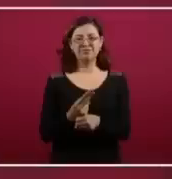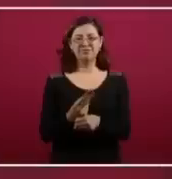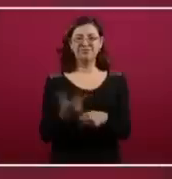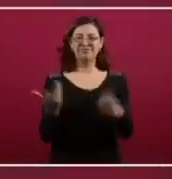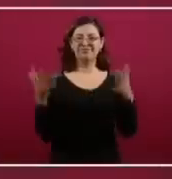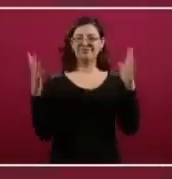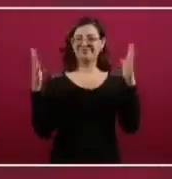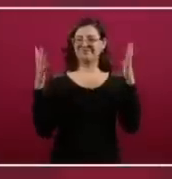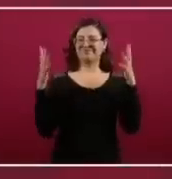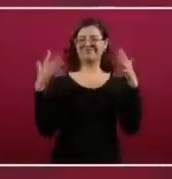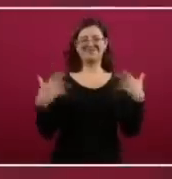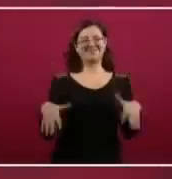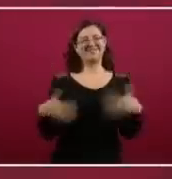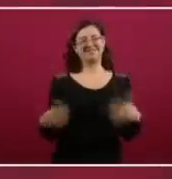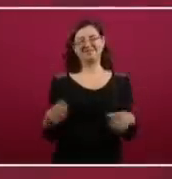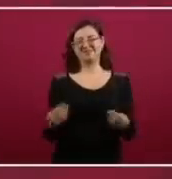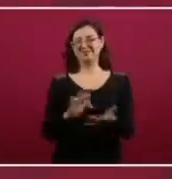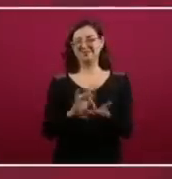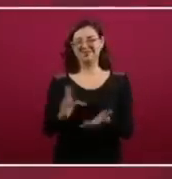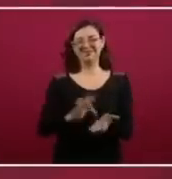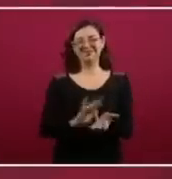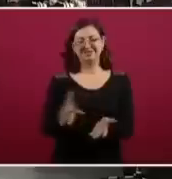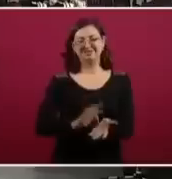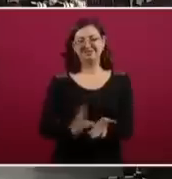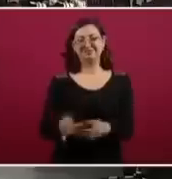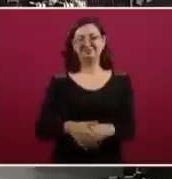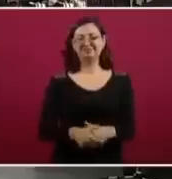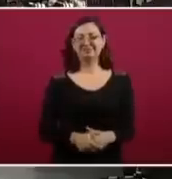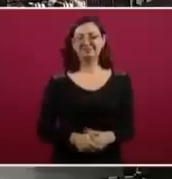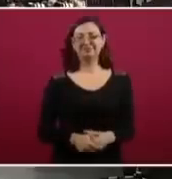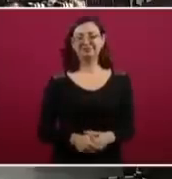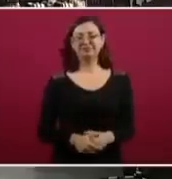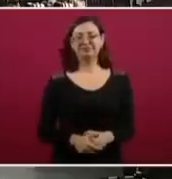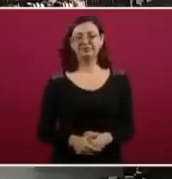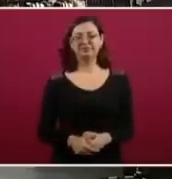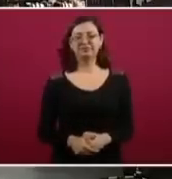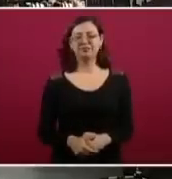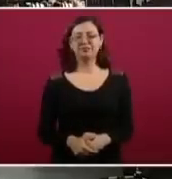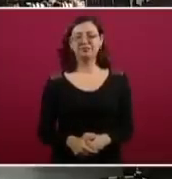recibe este aplauso. Muchas gracias, muchas gracias. Vamos a